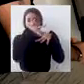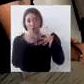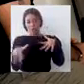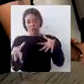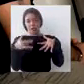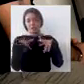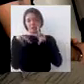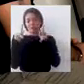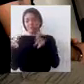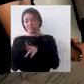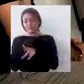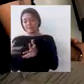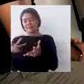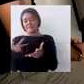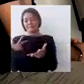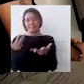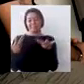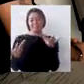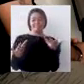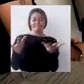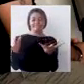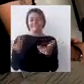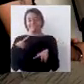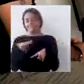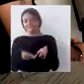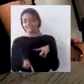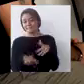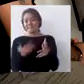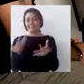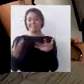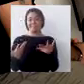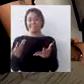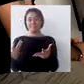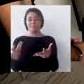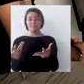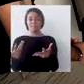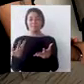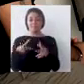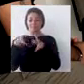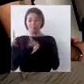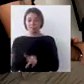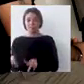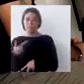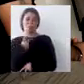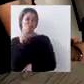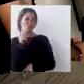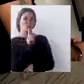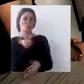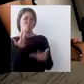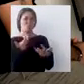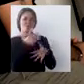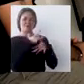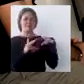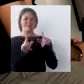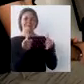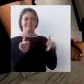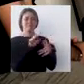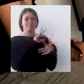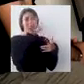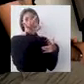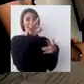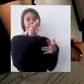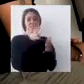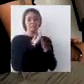edad podían causar otras preguntas. Y el mismo niño fue el que dijo, no, ese no lo quiero leer, quiero leerme este otro. Entonces, es